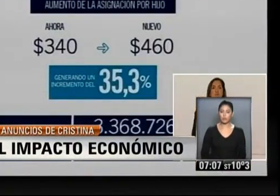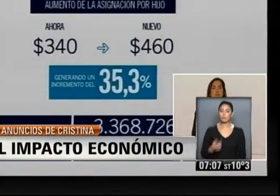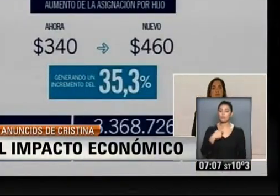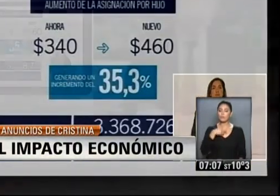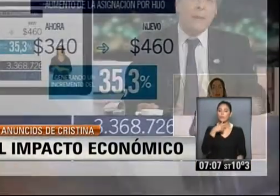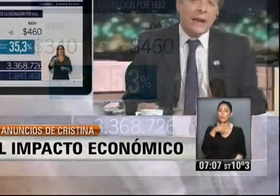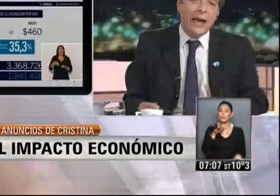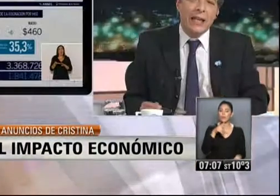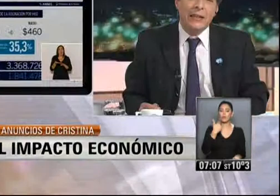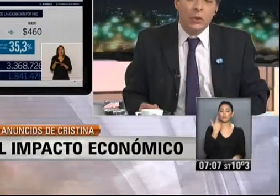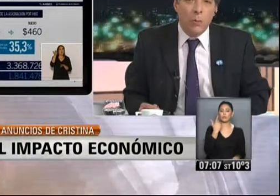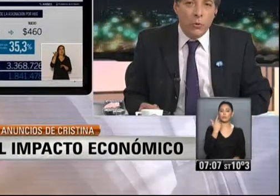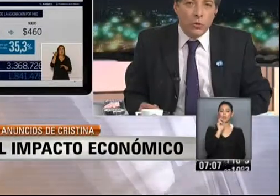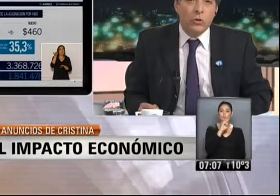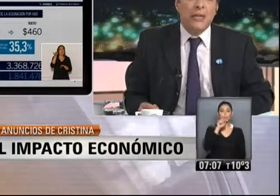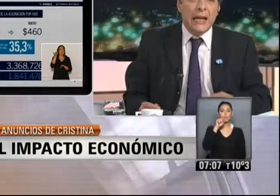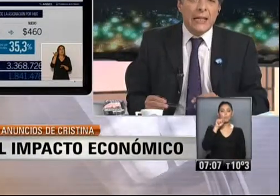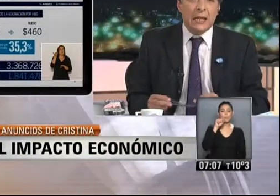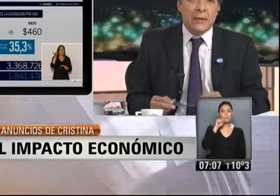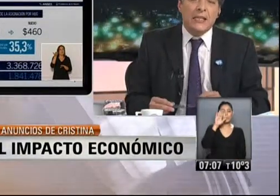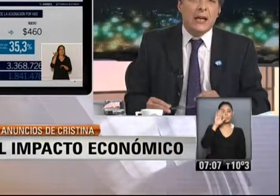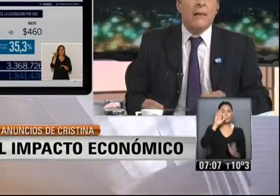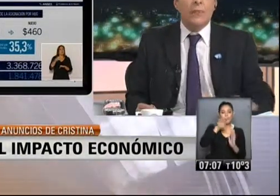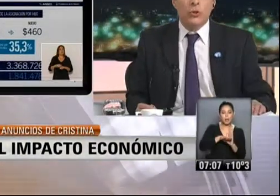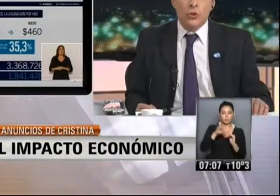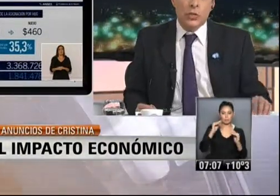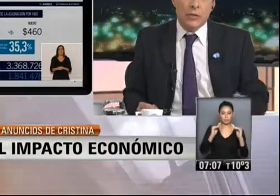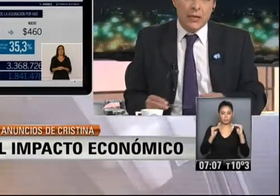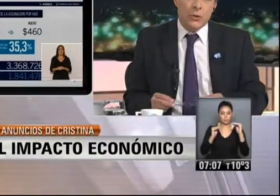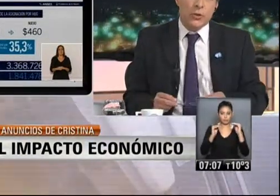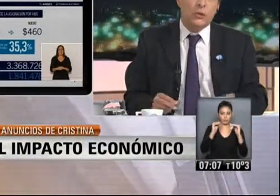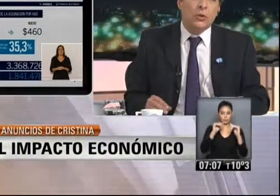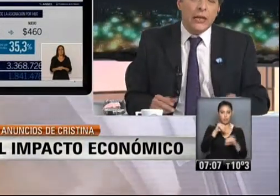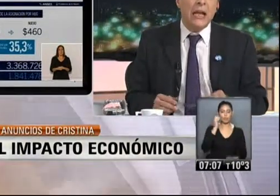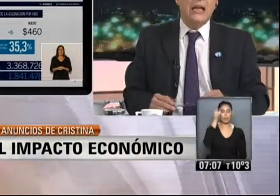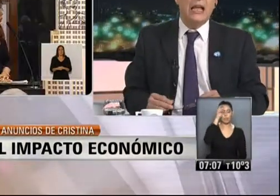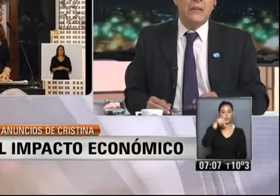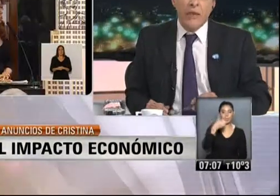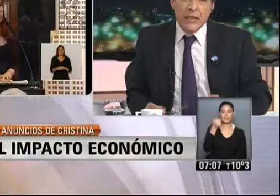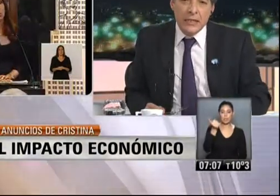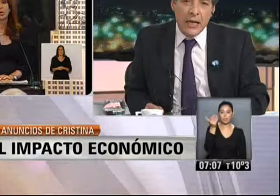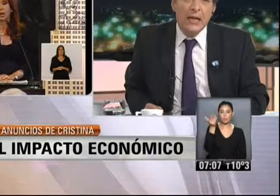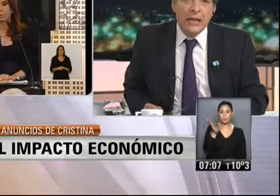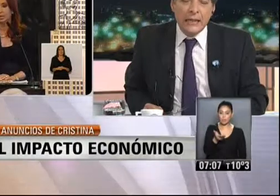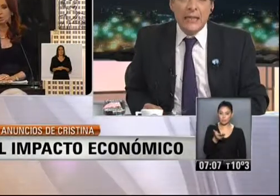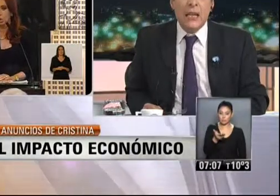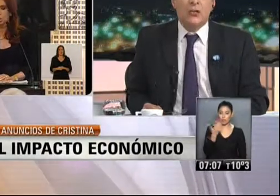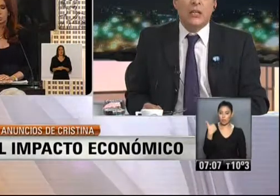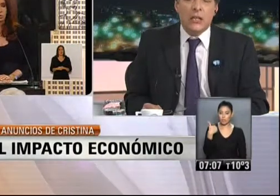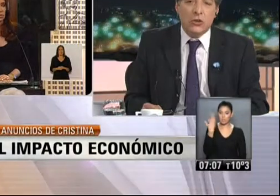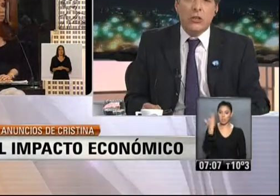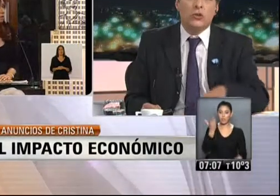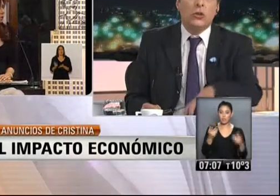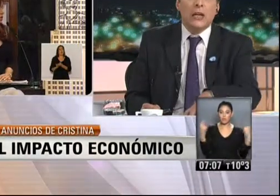lo menos va a haber una baja de 2 puntos en esa brecha. 12,6% era la diferencia que tenían